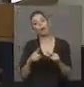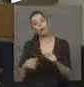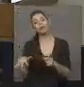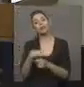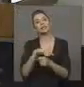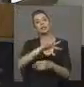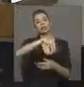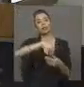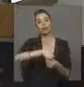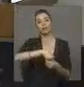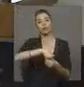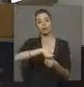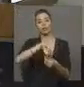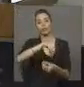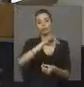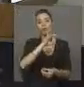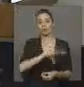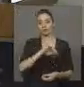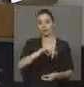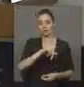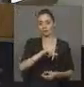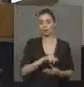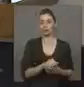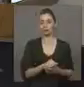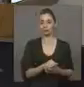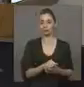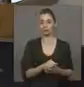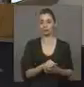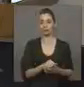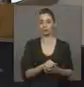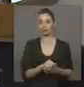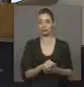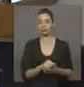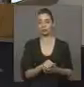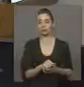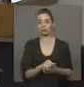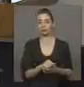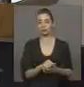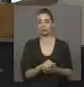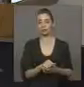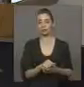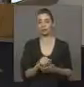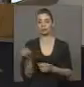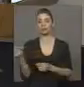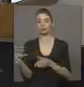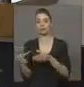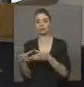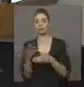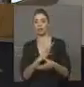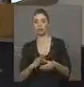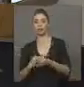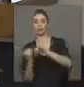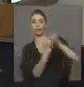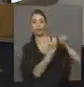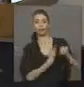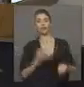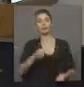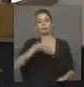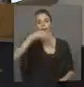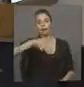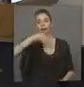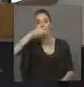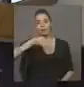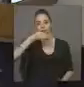situaciones internas que tienden a ser preferentemente destacadas por la oposición. Y